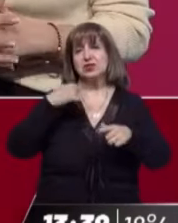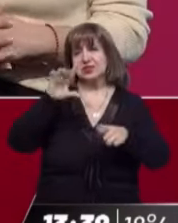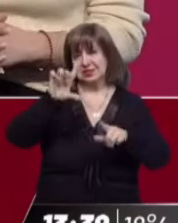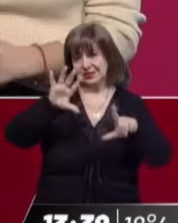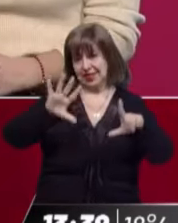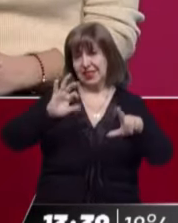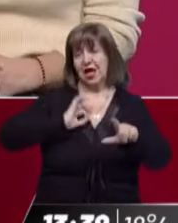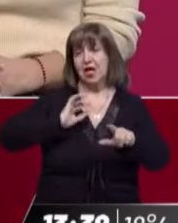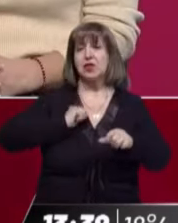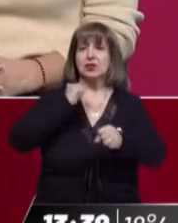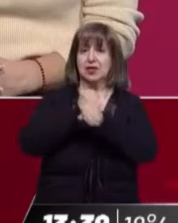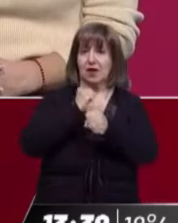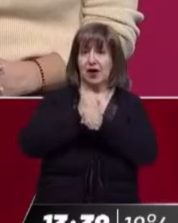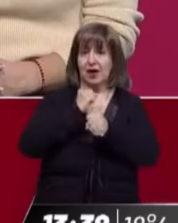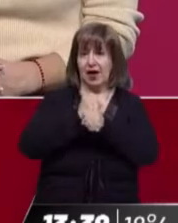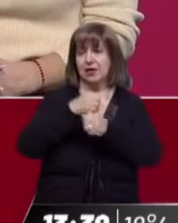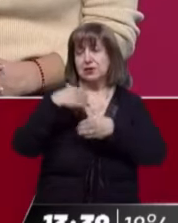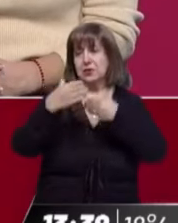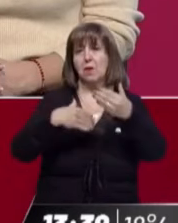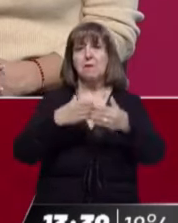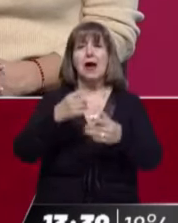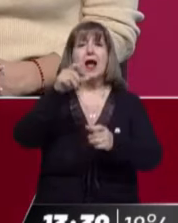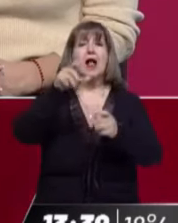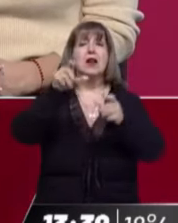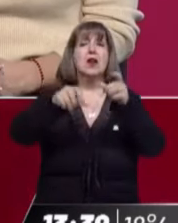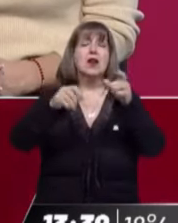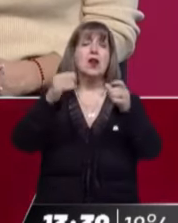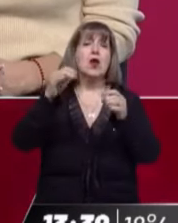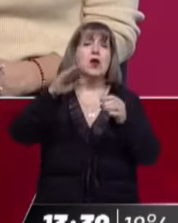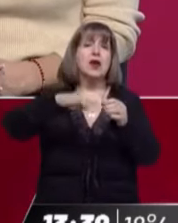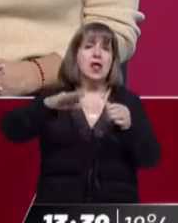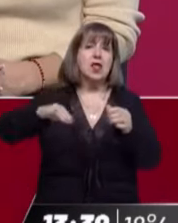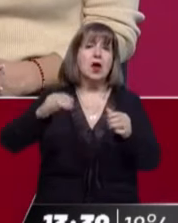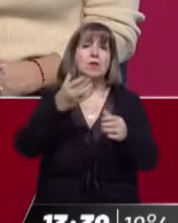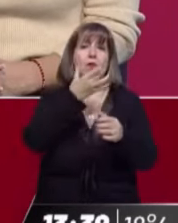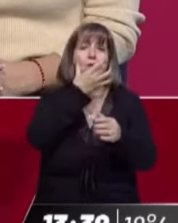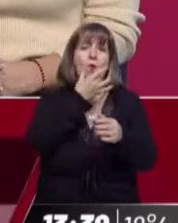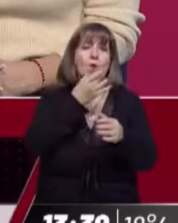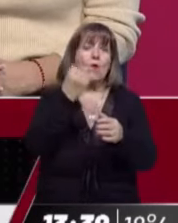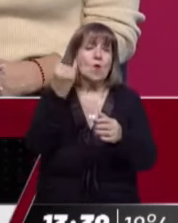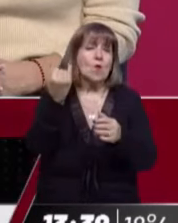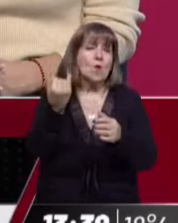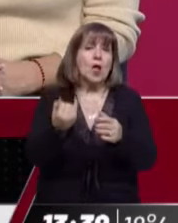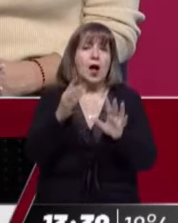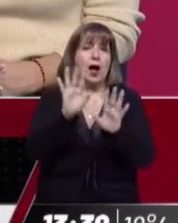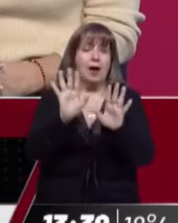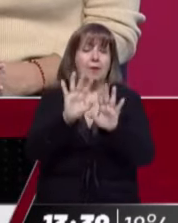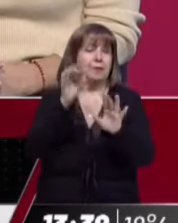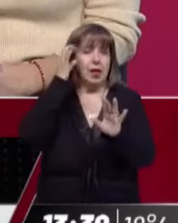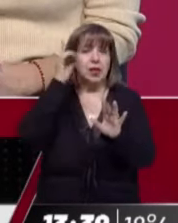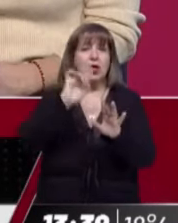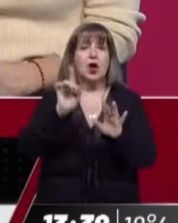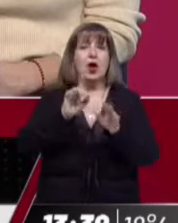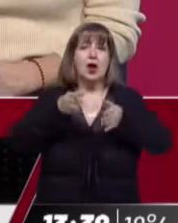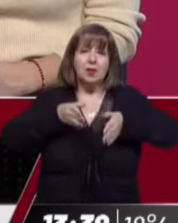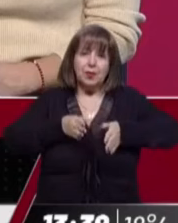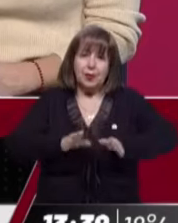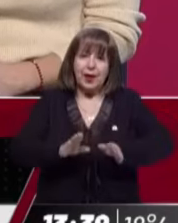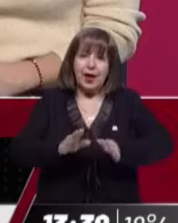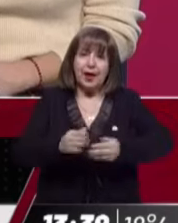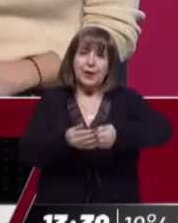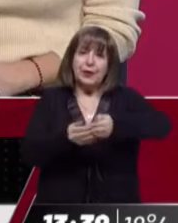para los niños desnutridos los niños mal digo los niños prematuros Eso es lo que quería decir los niños